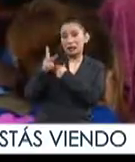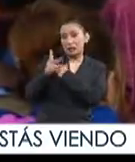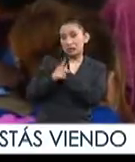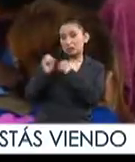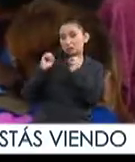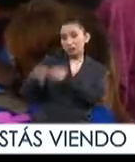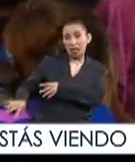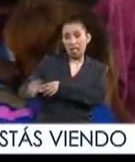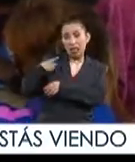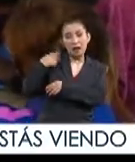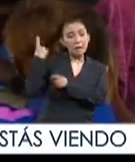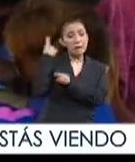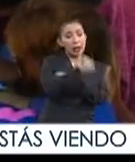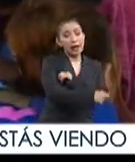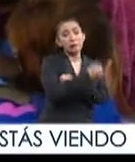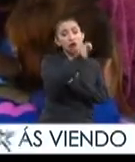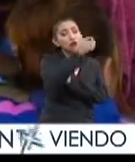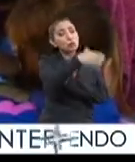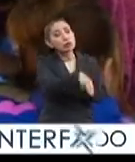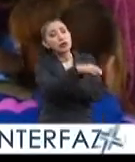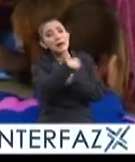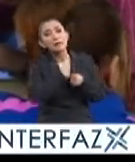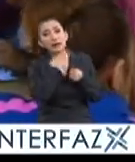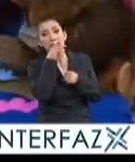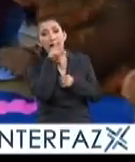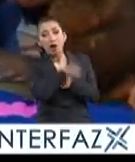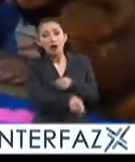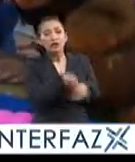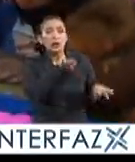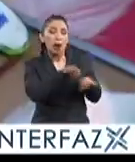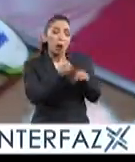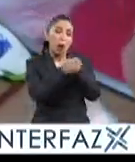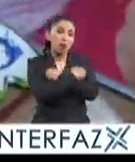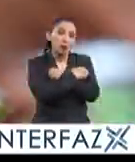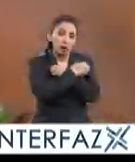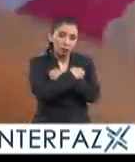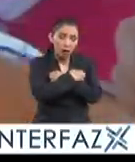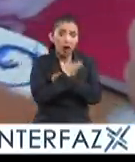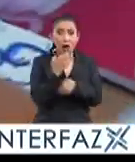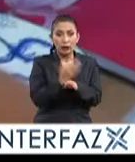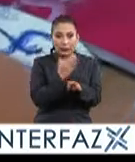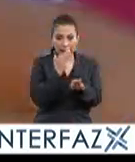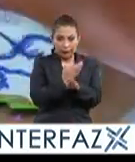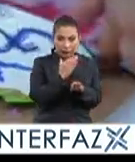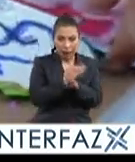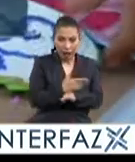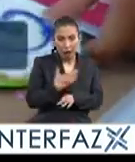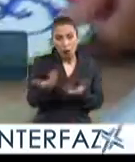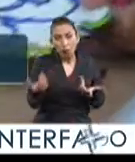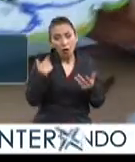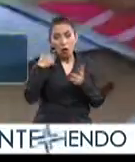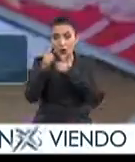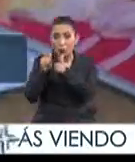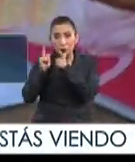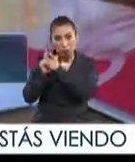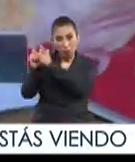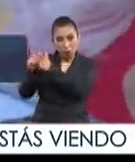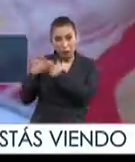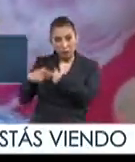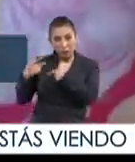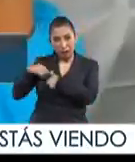país o ciudad para buscar mejores oportunidades laborales y educativas. Actualmente, una serie de caravanas de